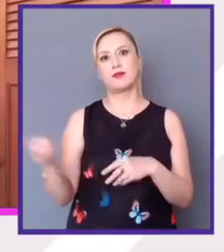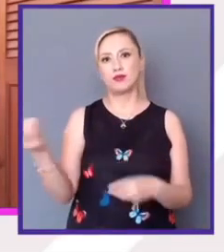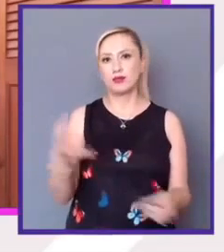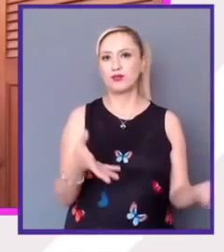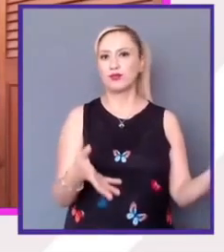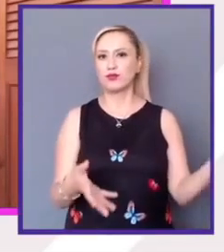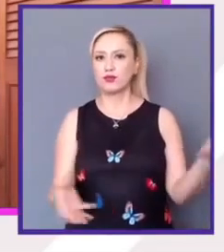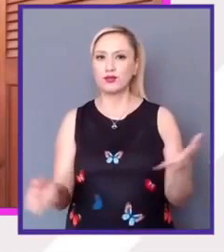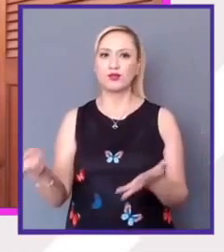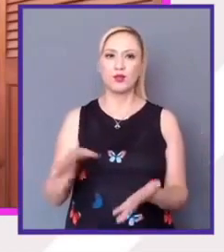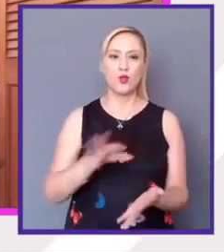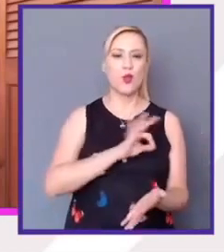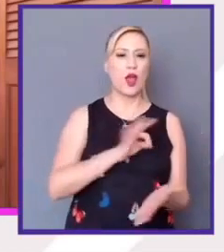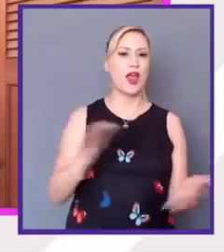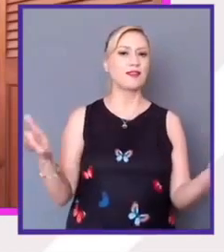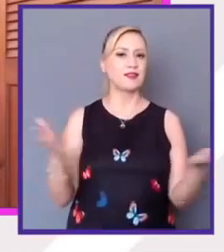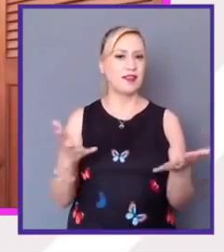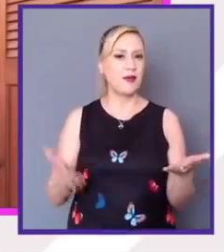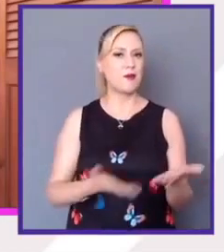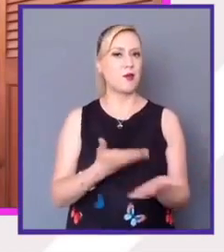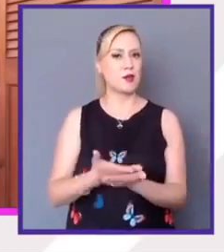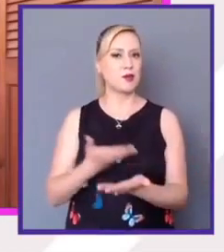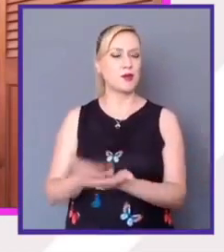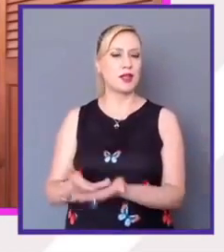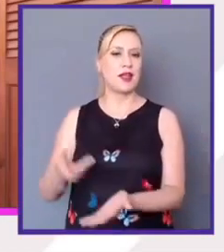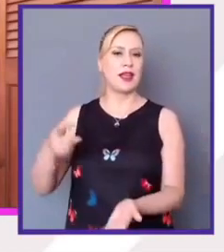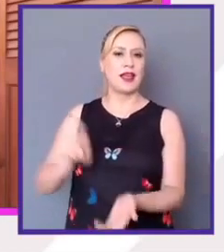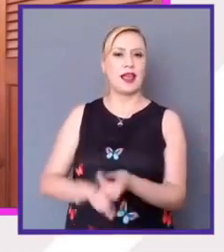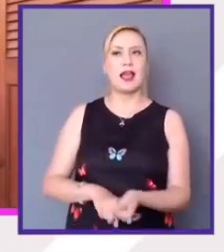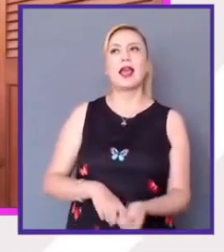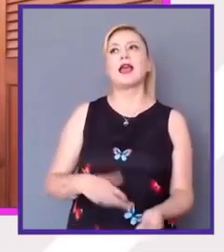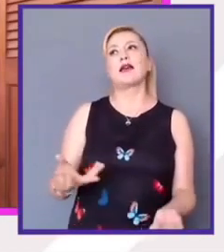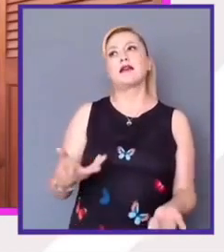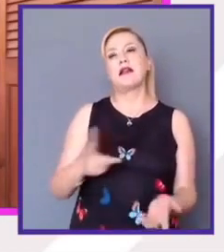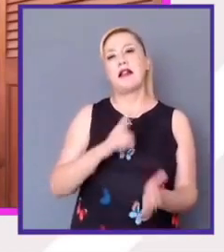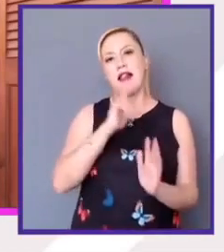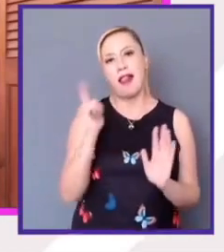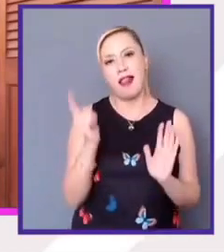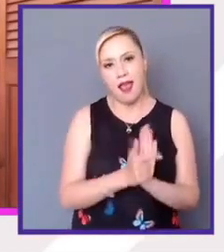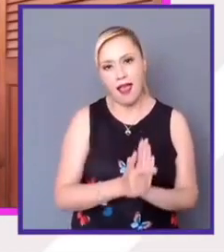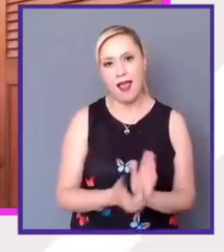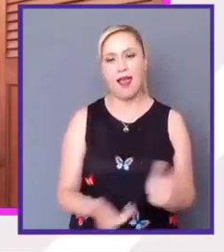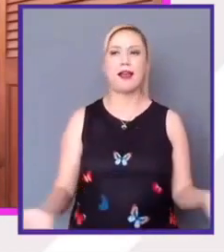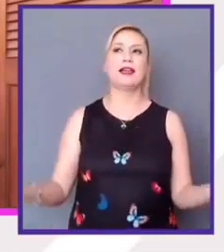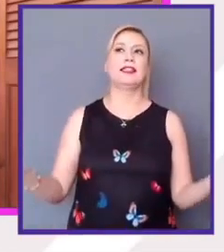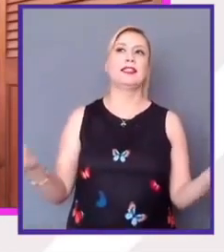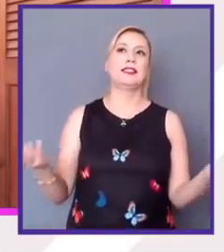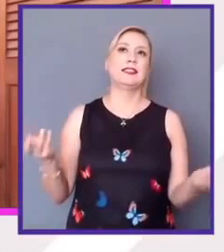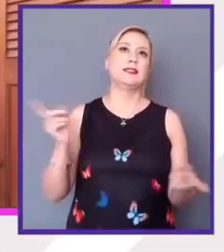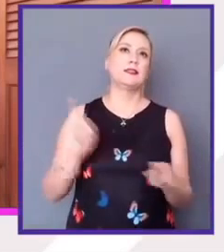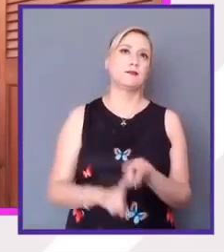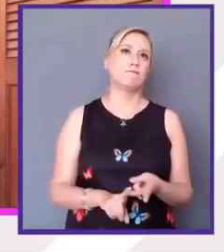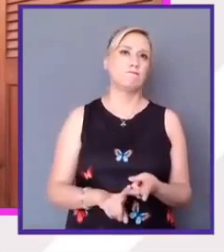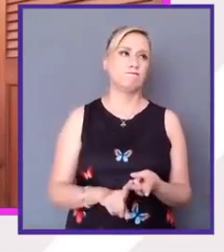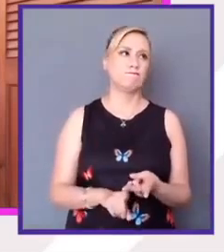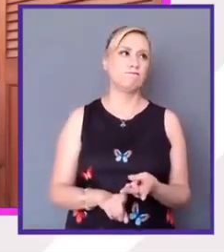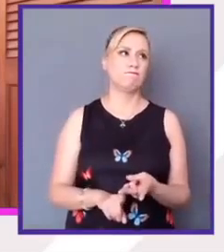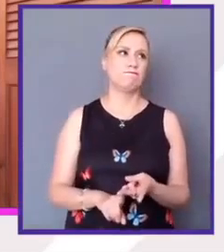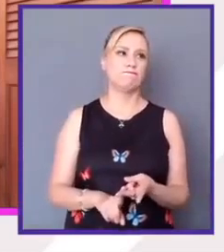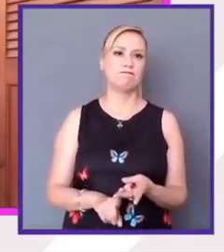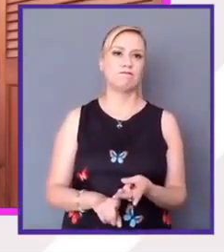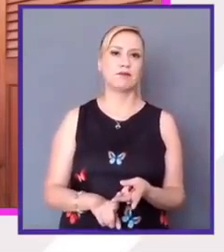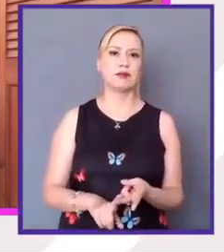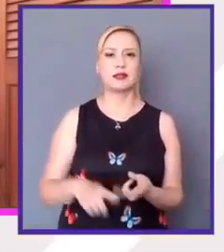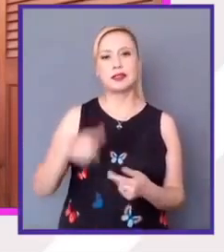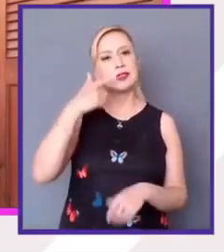se pueden llevar a cabo desde el sector empresarial que tienen que ver con políticas, con este tema de que lo